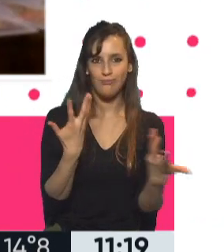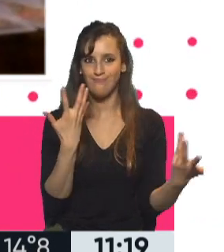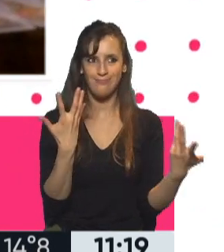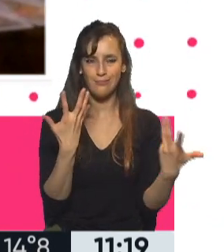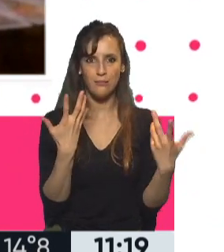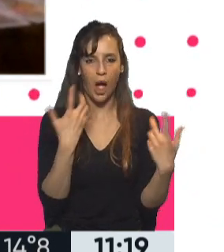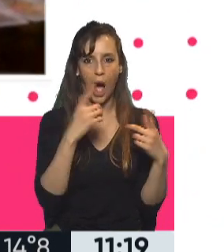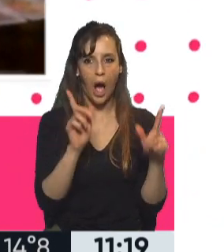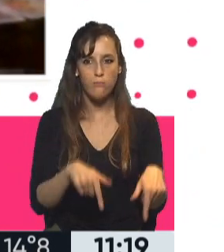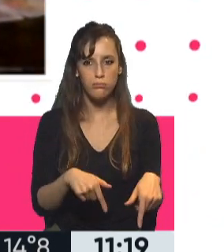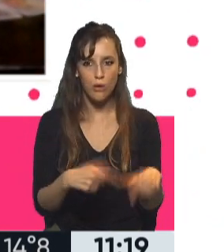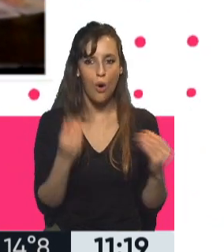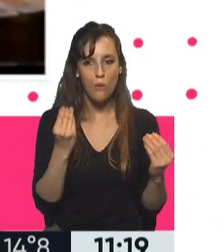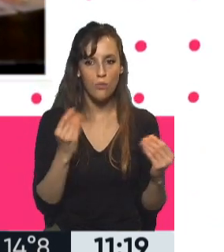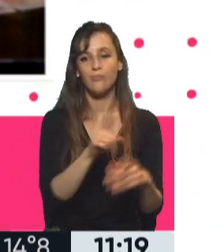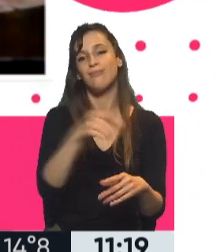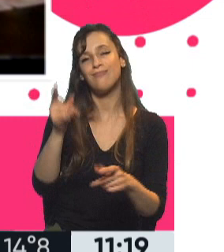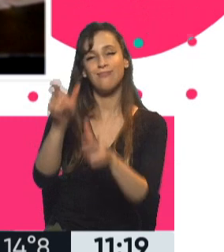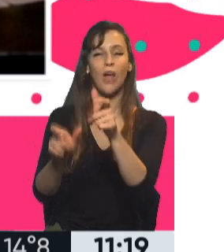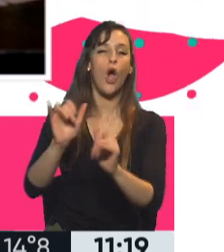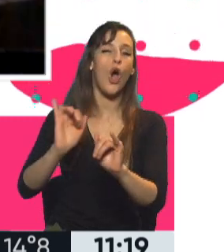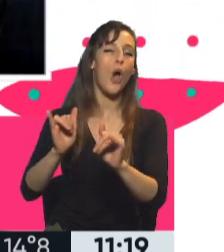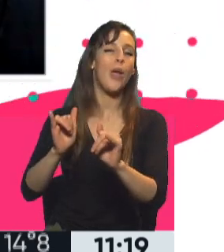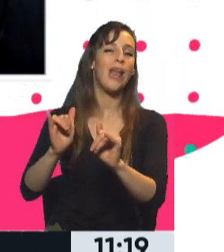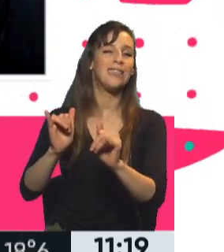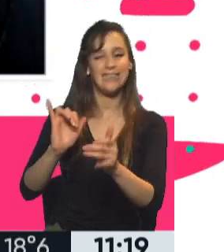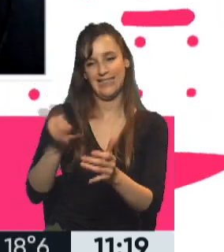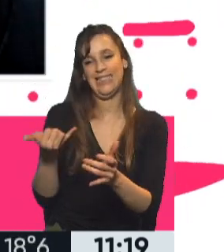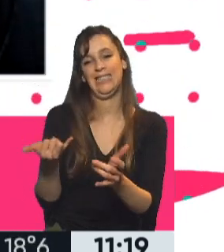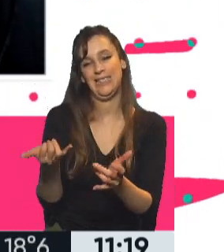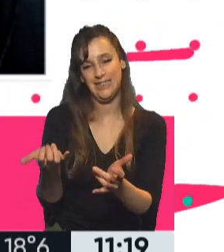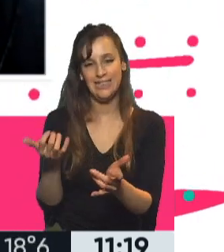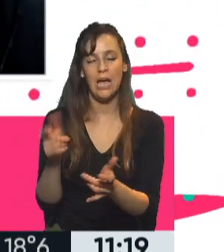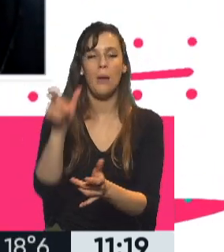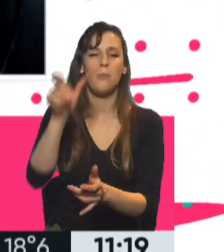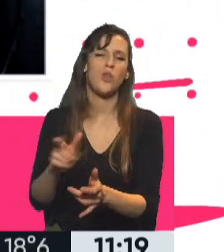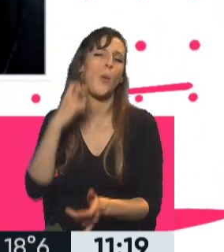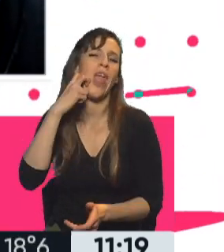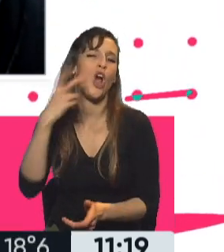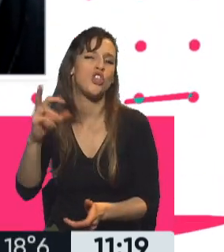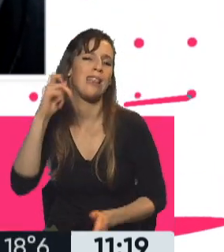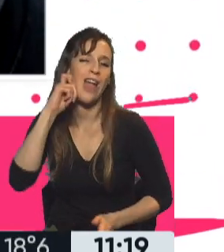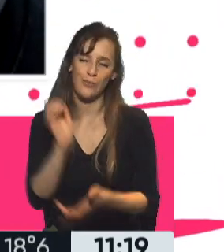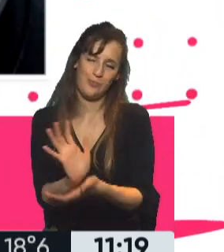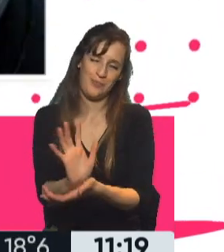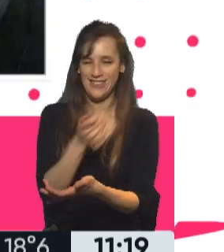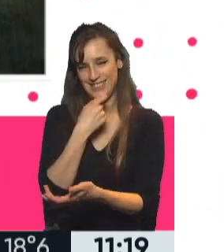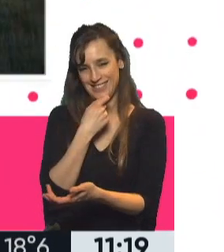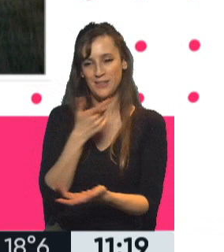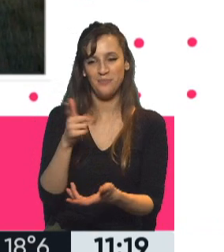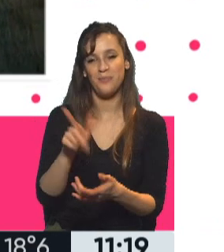tema. Obvio. Un adulto mayor, sí, que sí, tiene 30 más. Sí, más o menos, sí. Y otro adulto